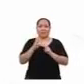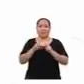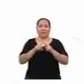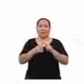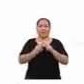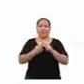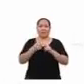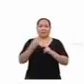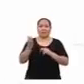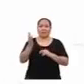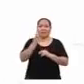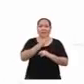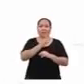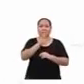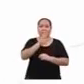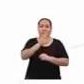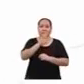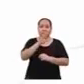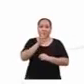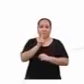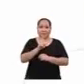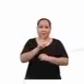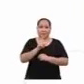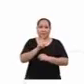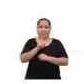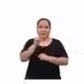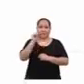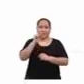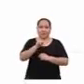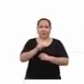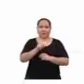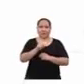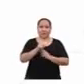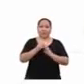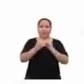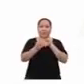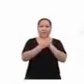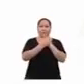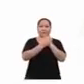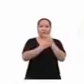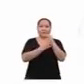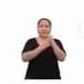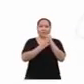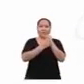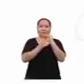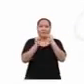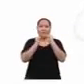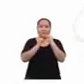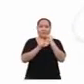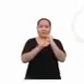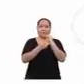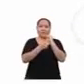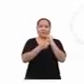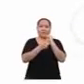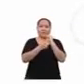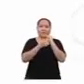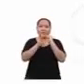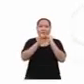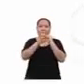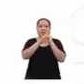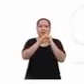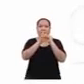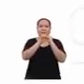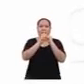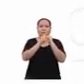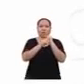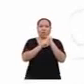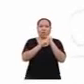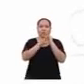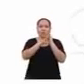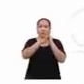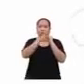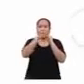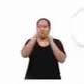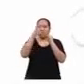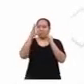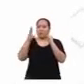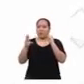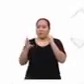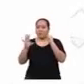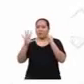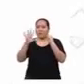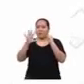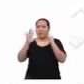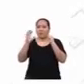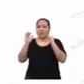en el anterior, que es 41, y aquí el intervalo es cerrado. Agregamos la amplitud, que es 9, y